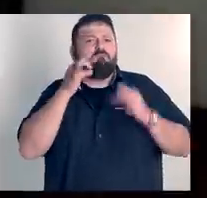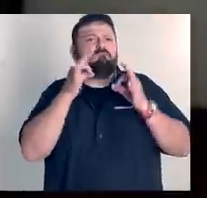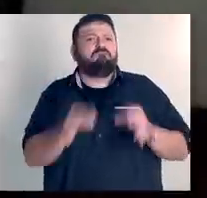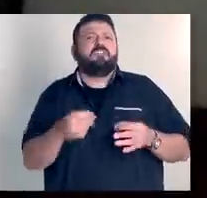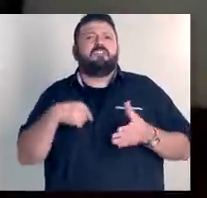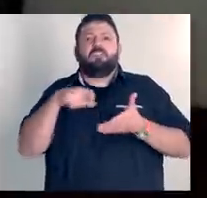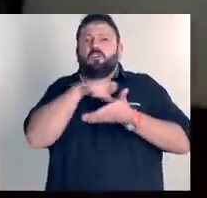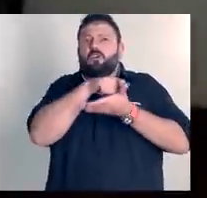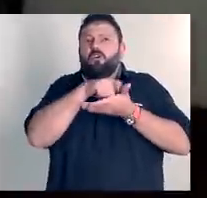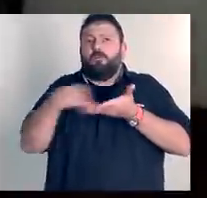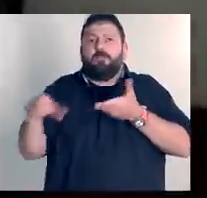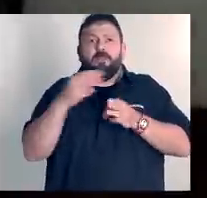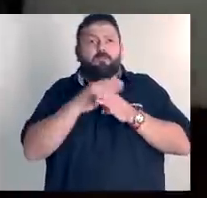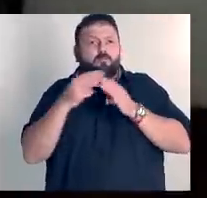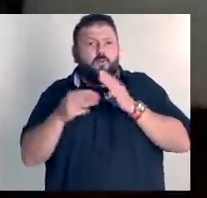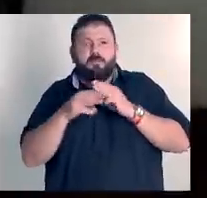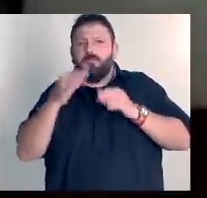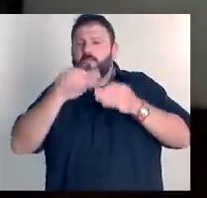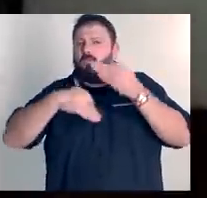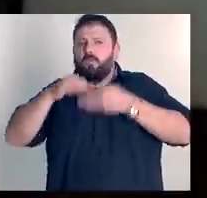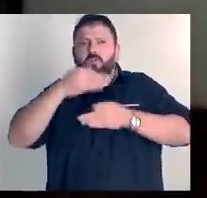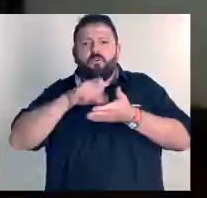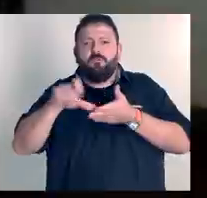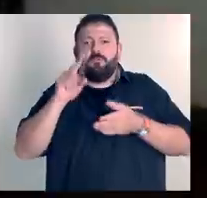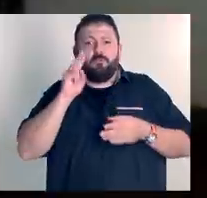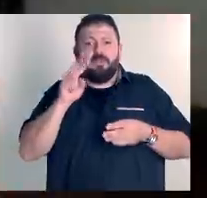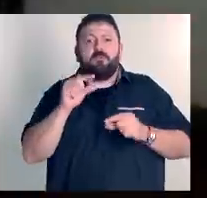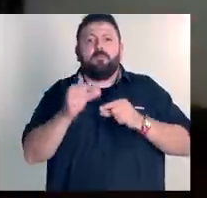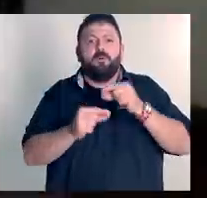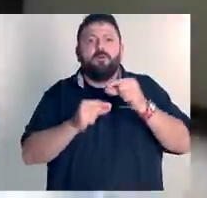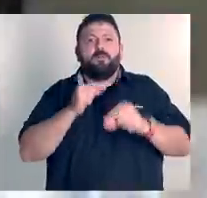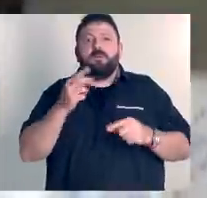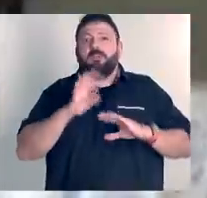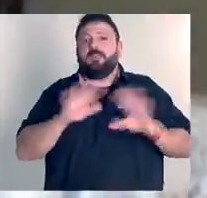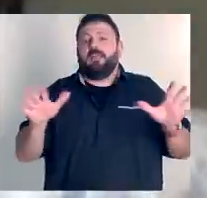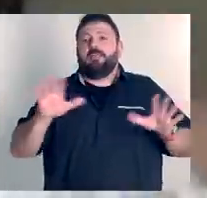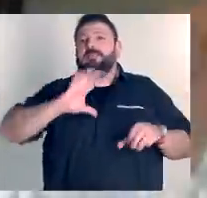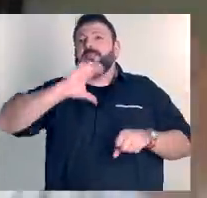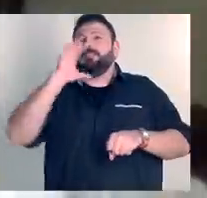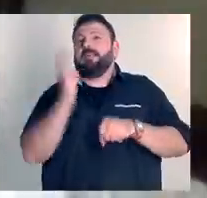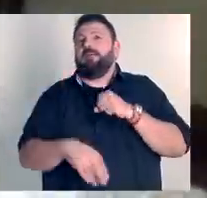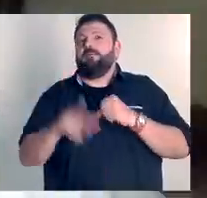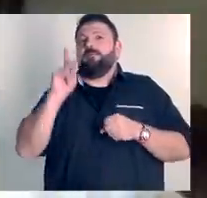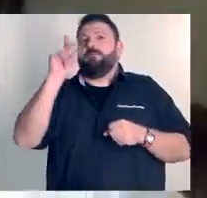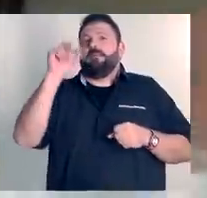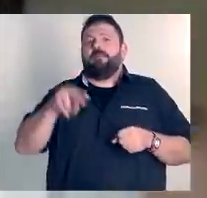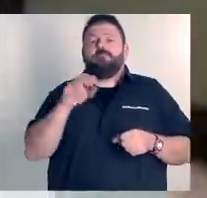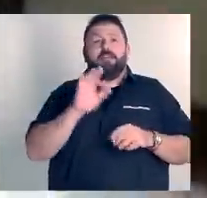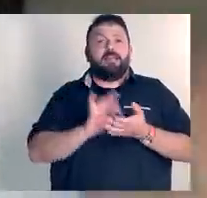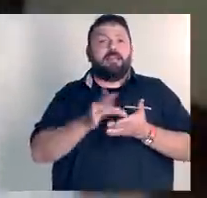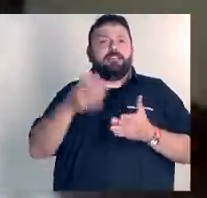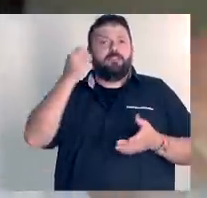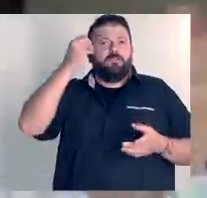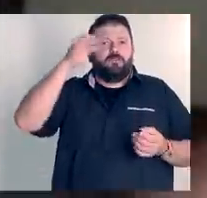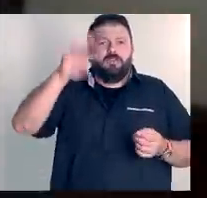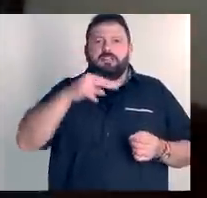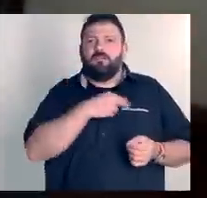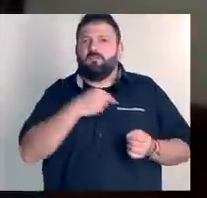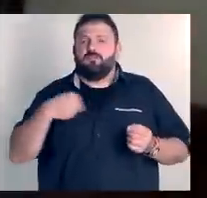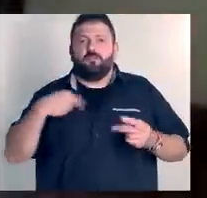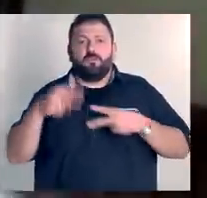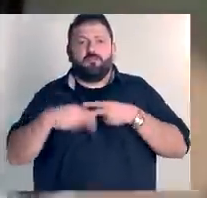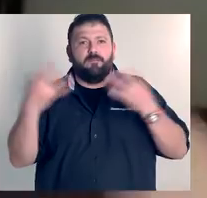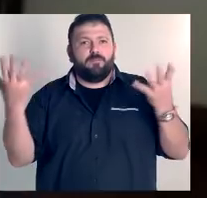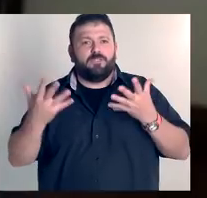compramos, armamos toda nuestra casita, pero mira lo que vamos a hacer. Y sacaba yo mi plano y les decía, con Omnilife vamos a hacer esta